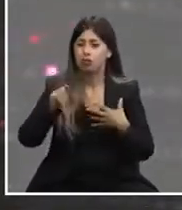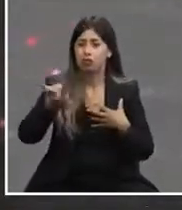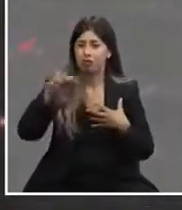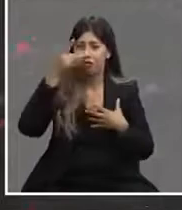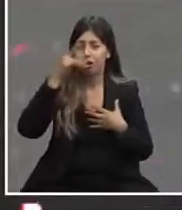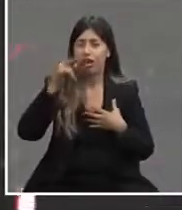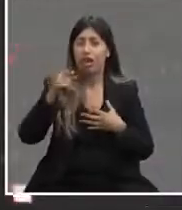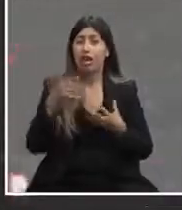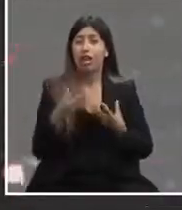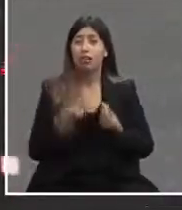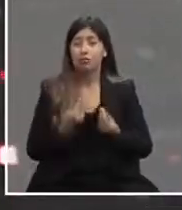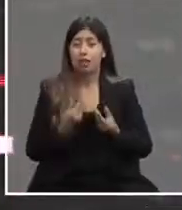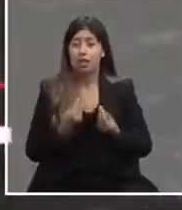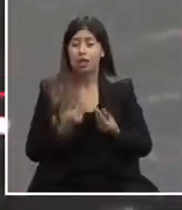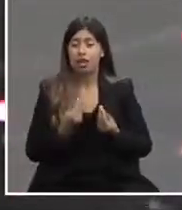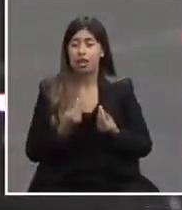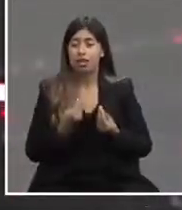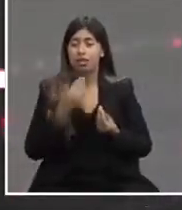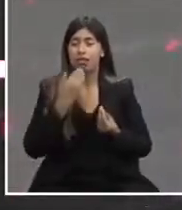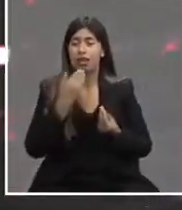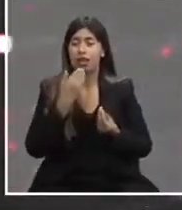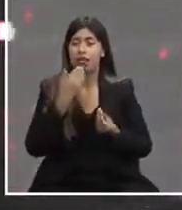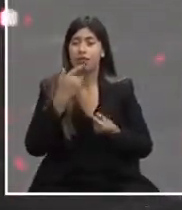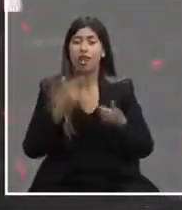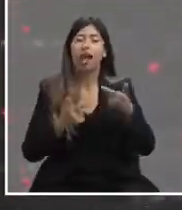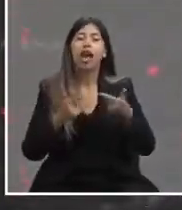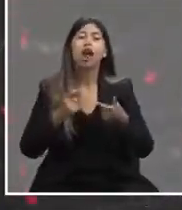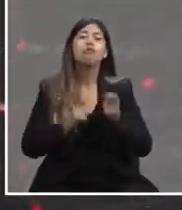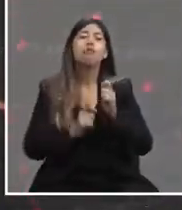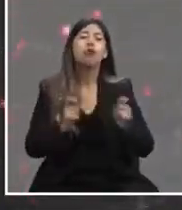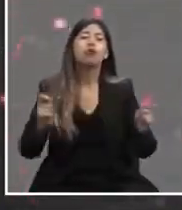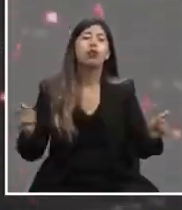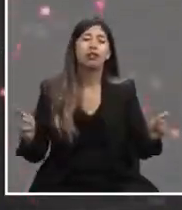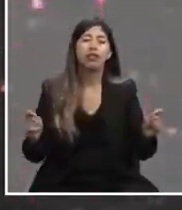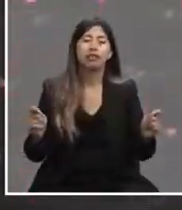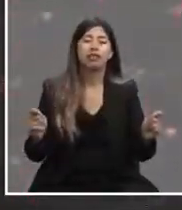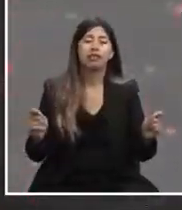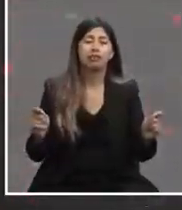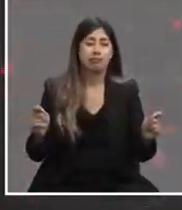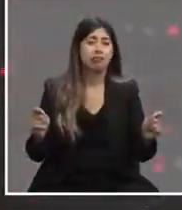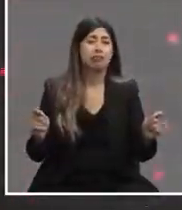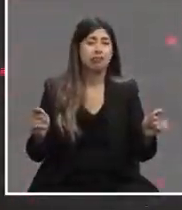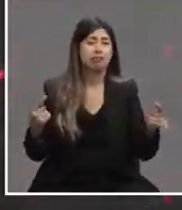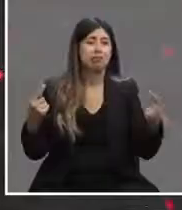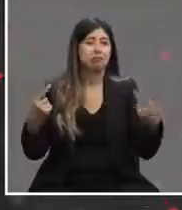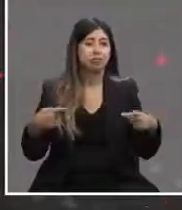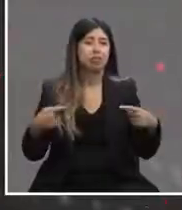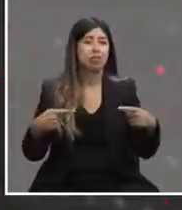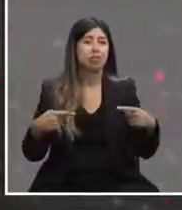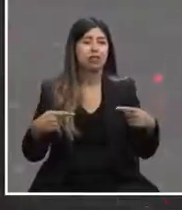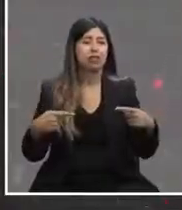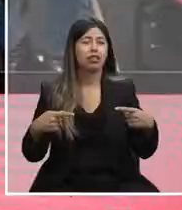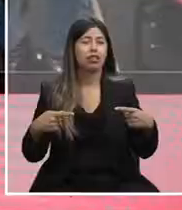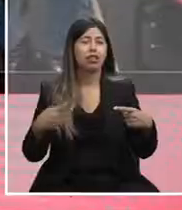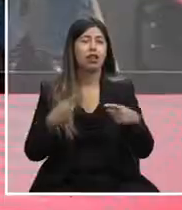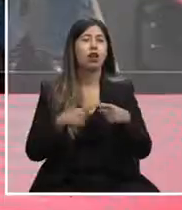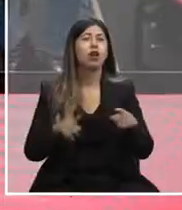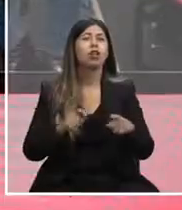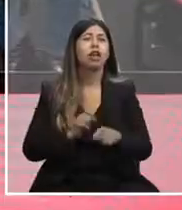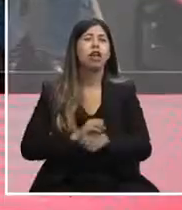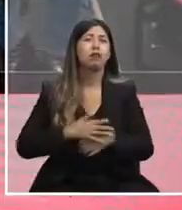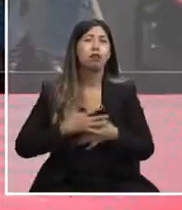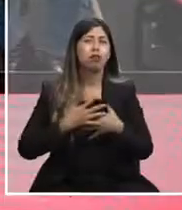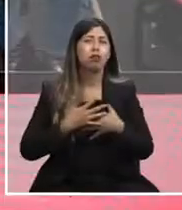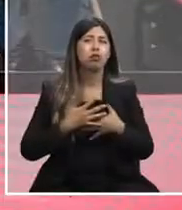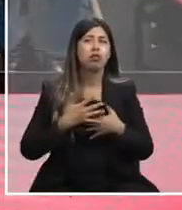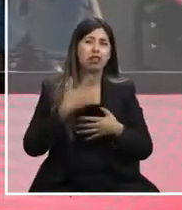miedo muchas veces, incluso en campañas políticas no tan lejanas, se le ha contrapuesto otro tipo de emocionalidad, ¿no?